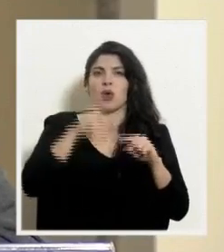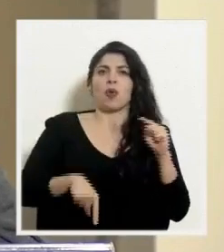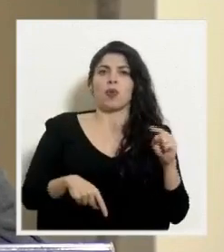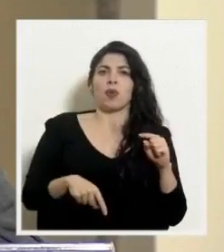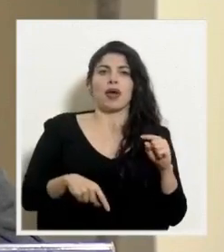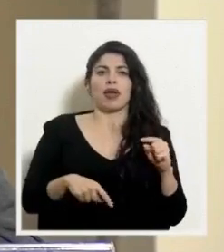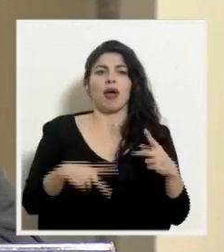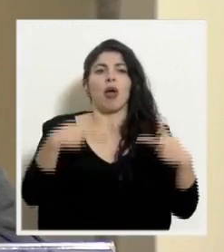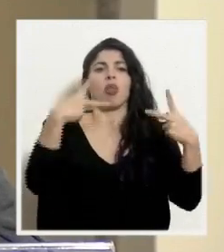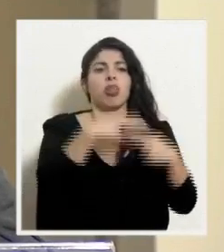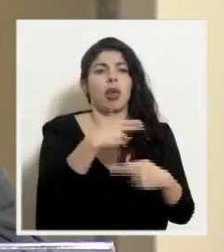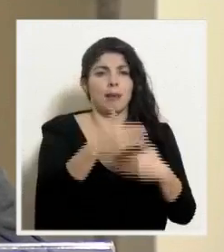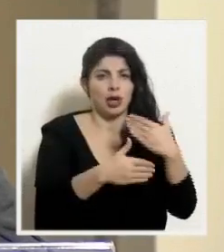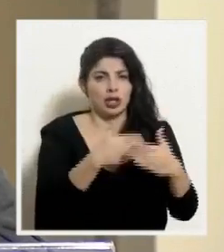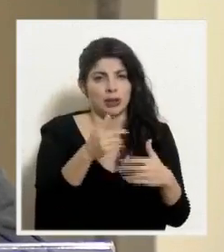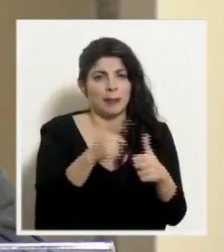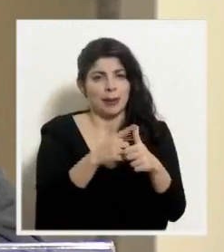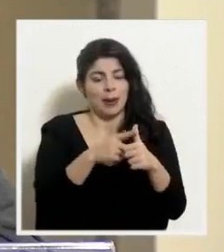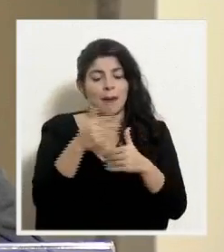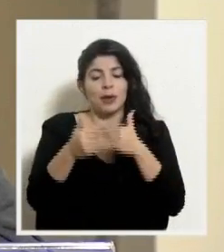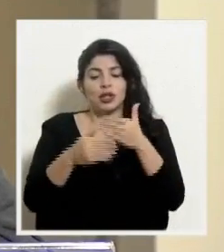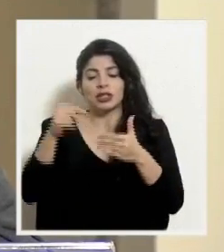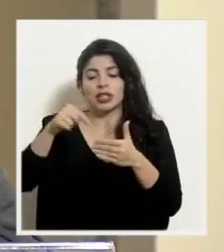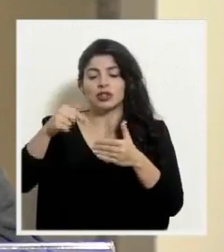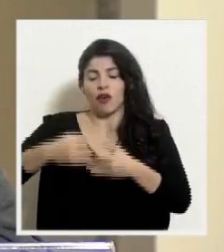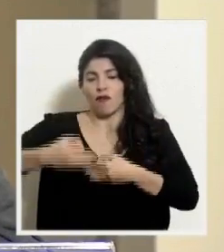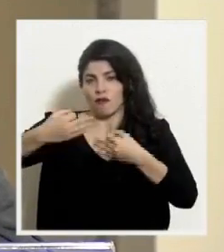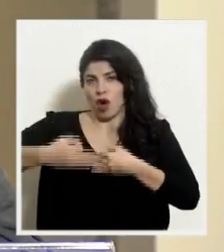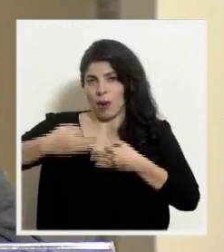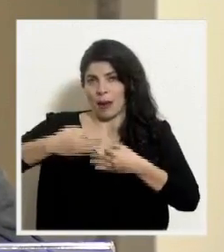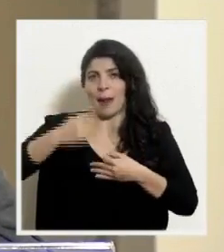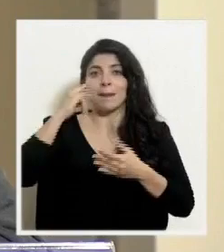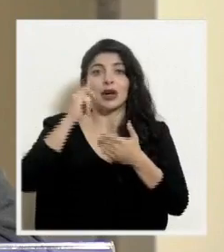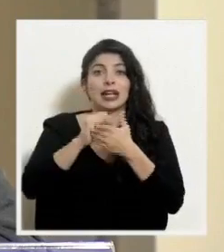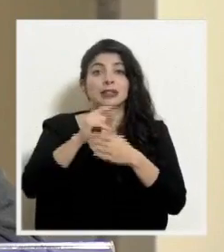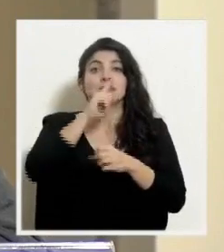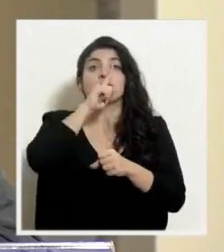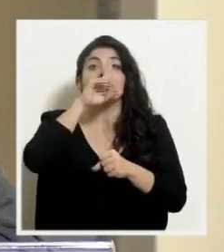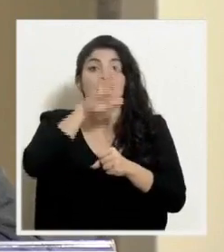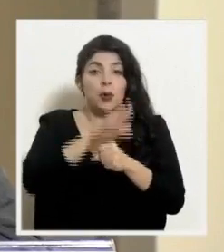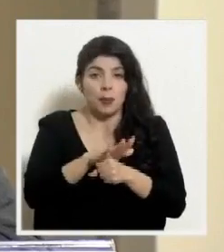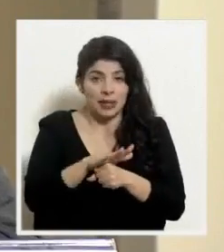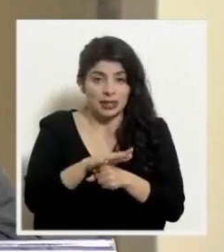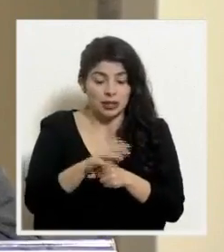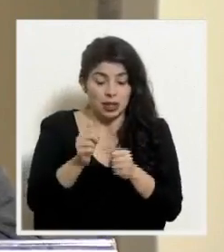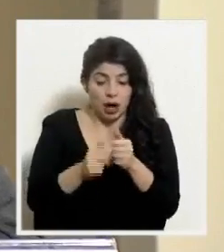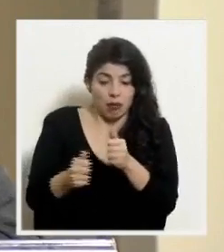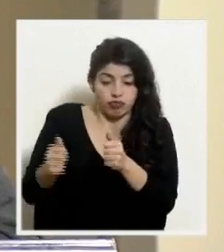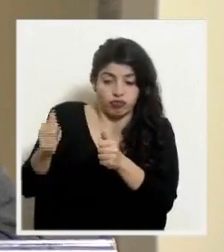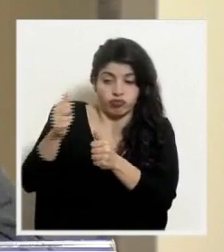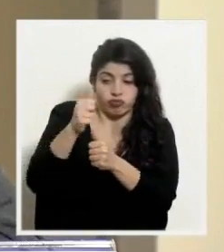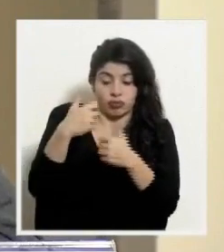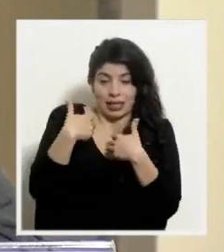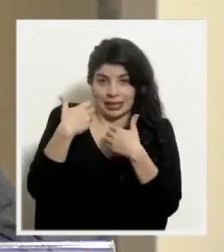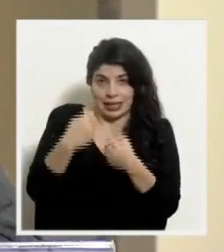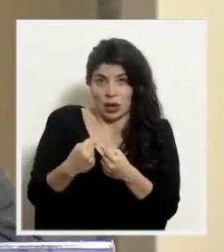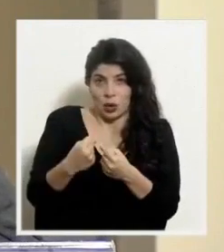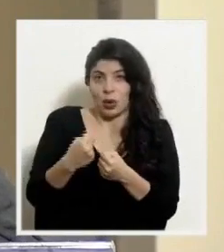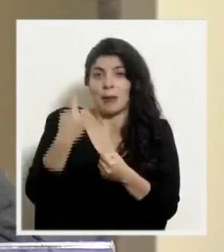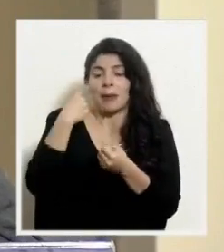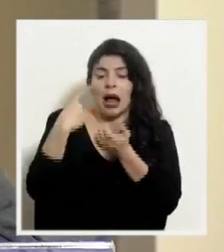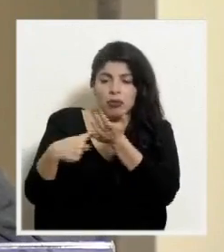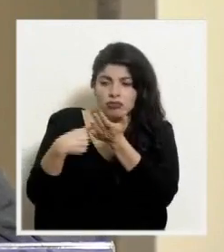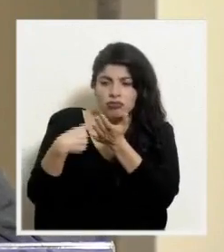liberar el proceso sin los formalismos y por eso hay un compromiso de la autoridad sanitaria para agilizar y conversar permanentemente con